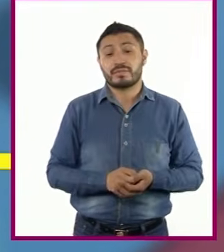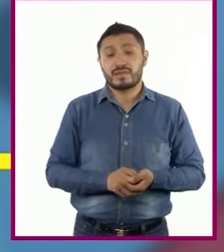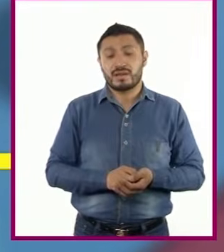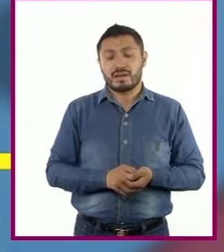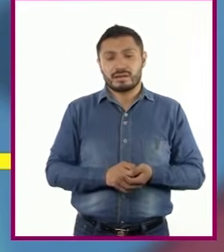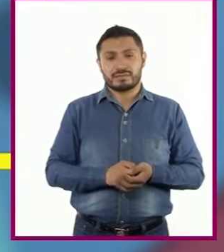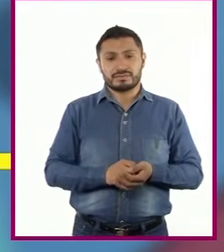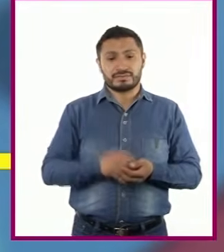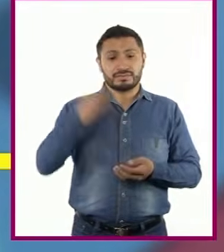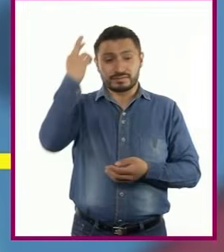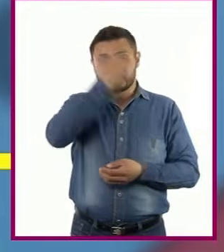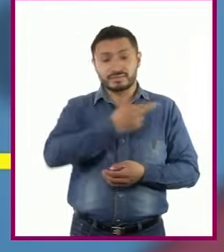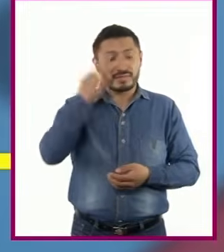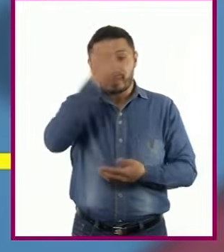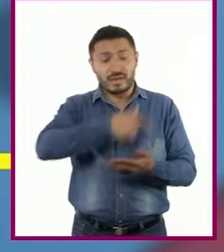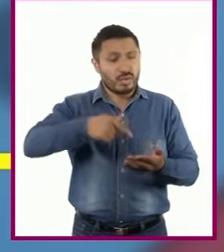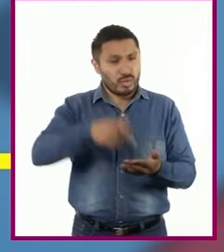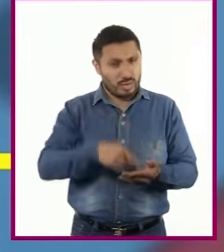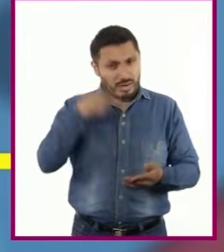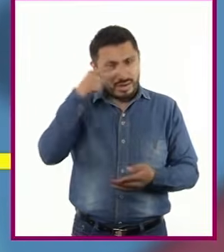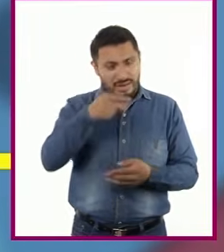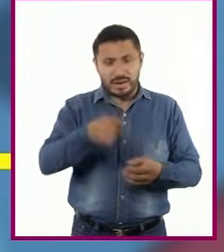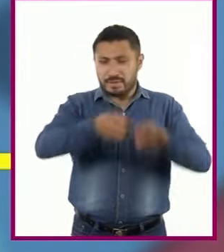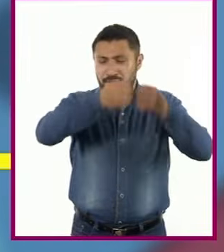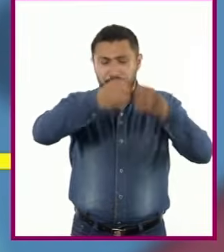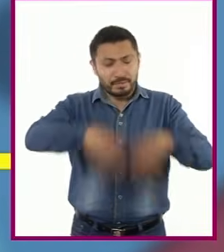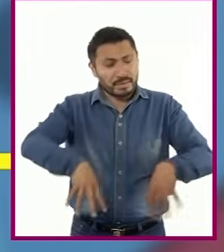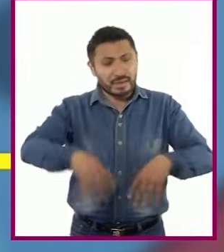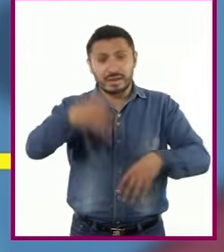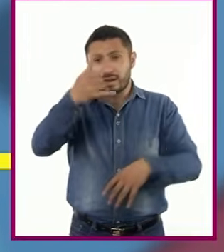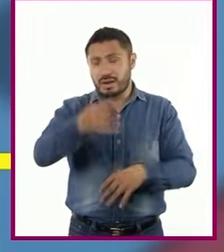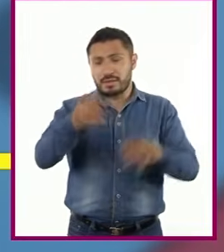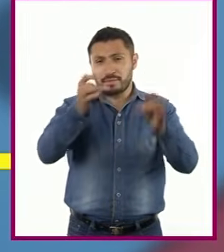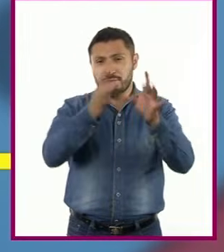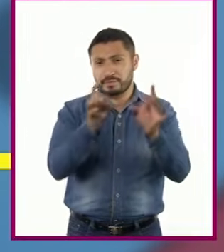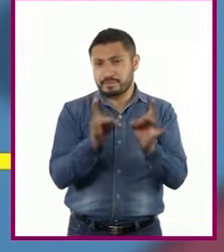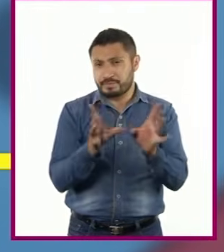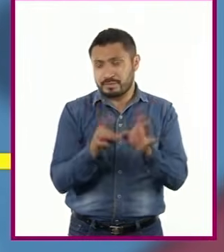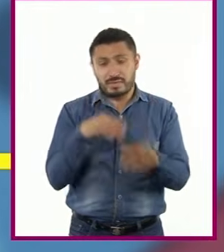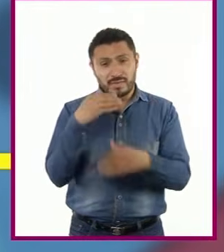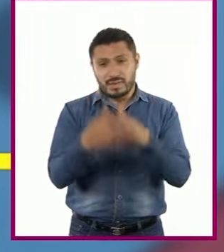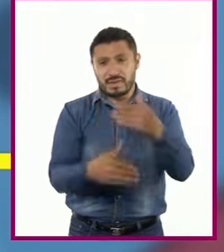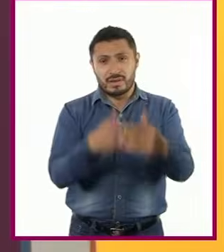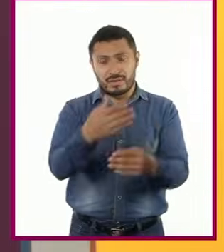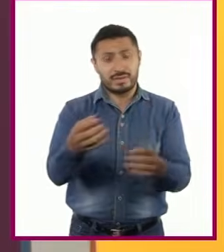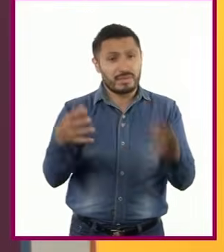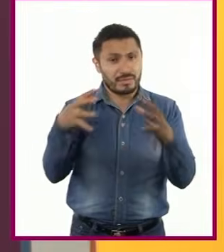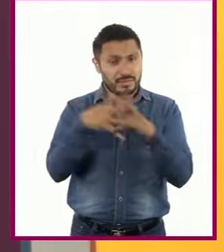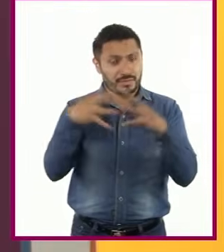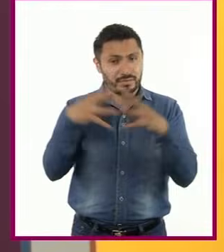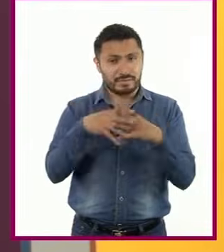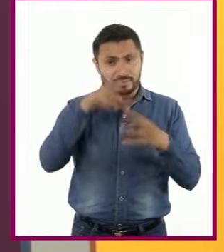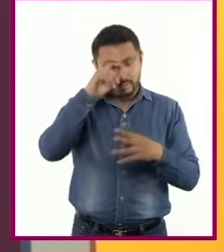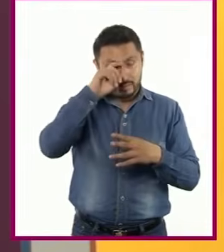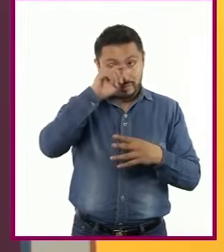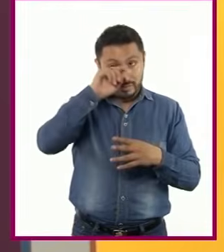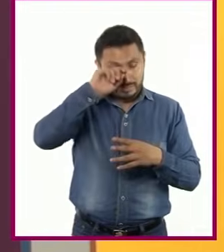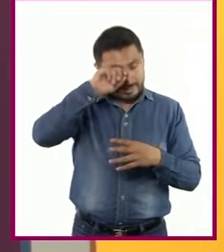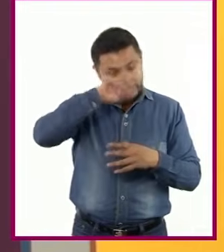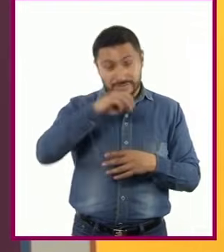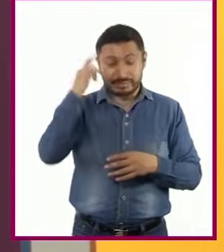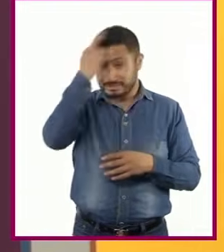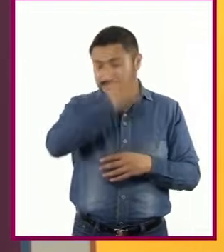a Tenochtitlan, la derrota mexica y los eventos posteriores tras la batalla. Antes de revisar